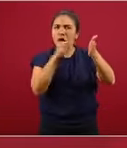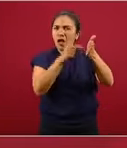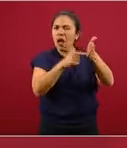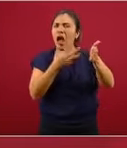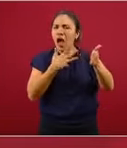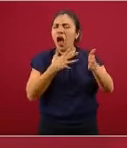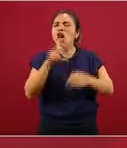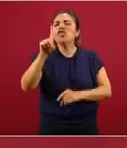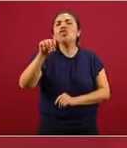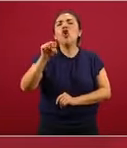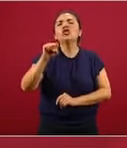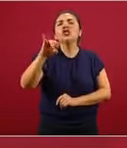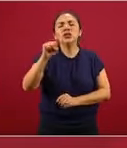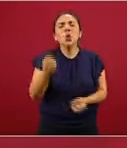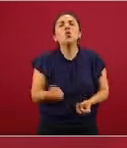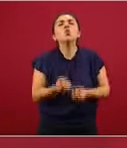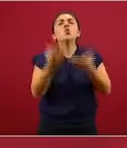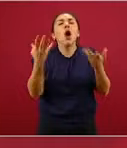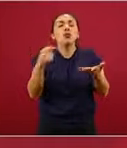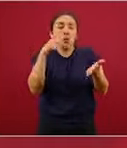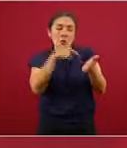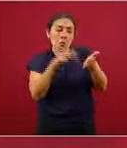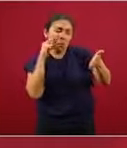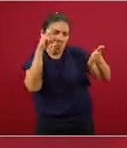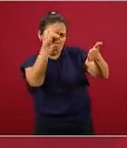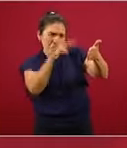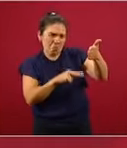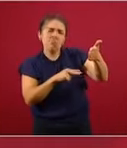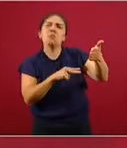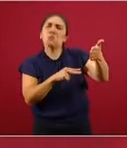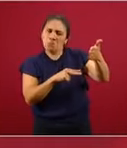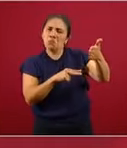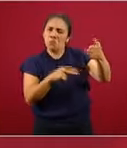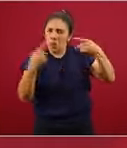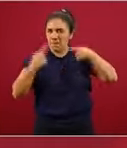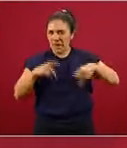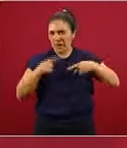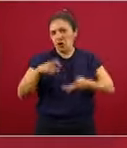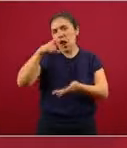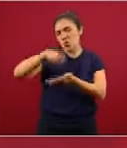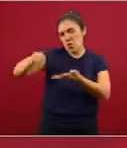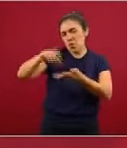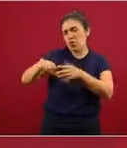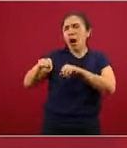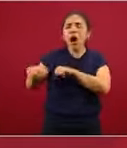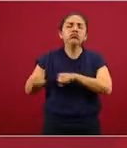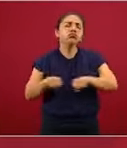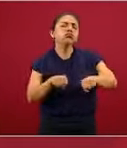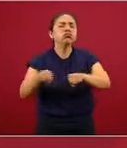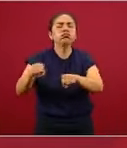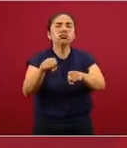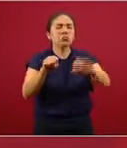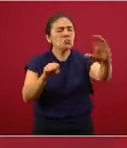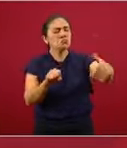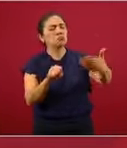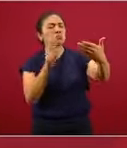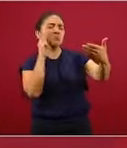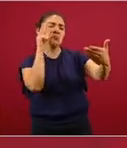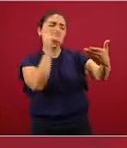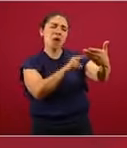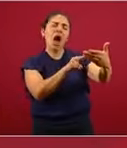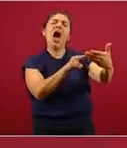de dosis, que supone que el consumidor, la consumidora, puede leer una etiqueta